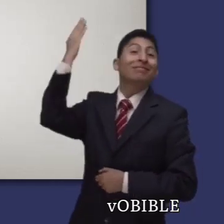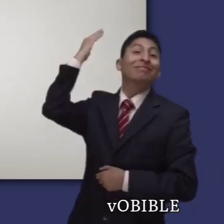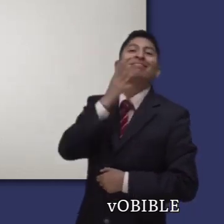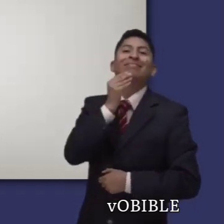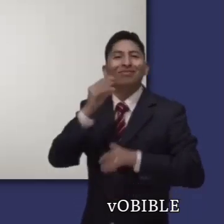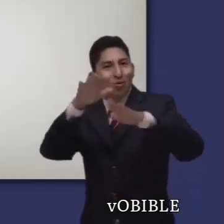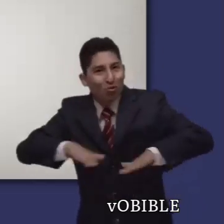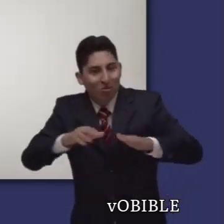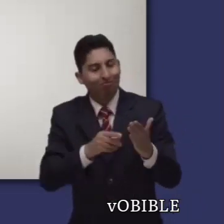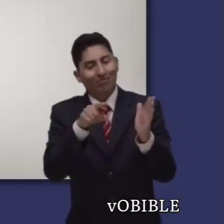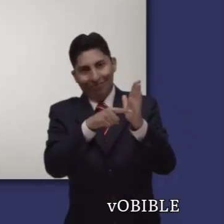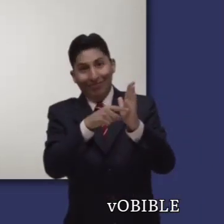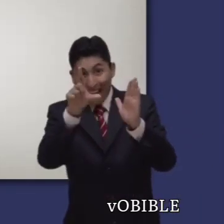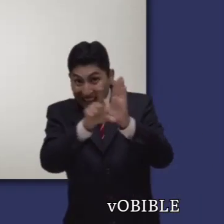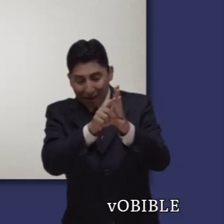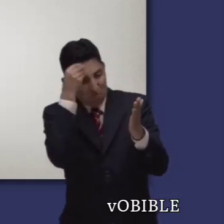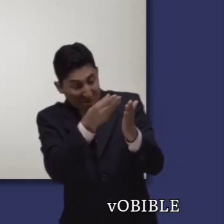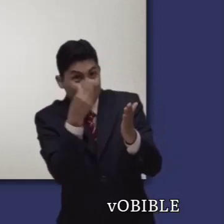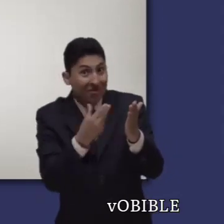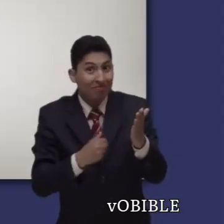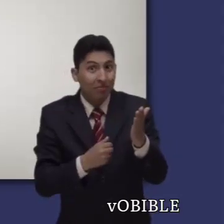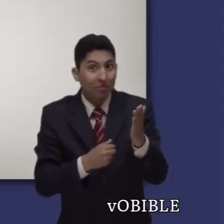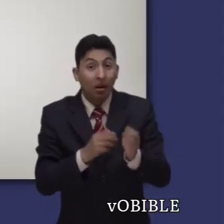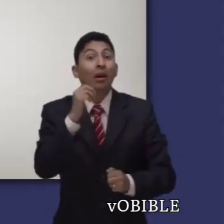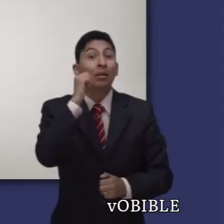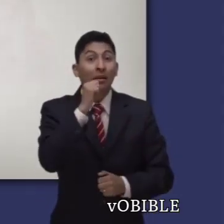Jerusalén terrestre, es decir, a sus habitantes.